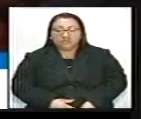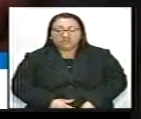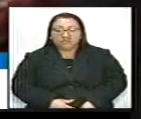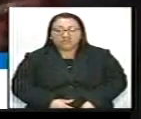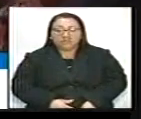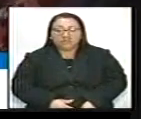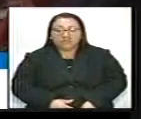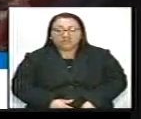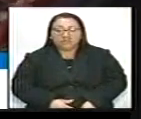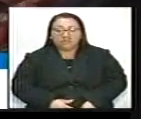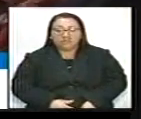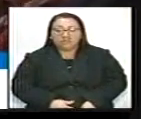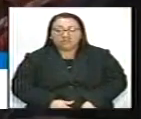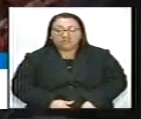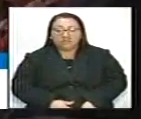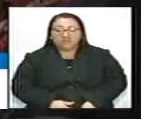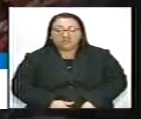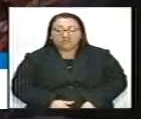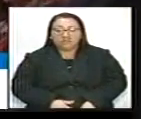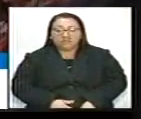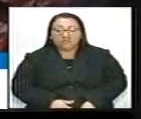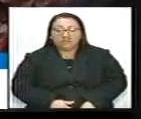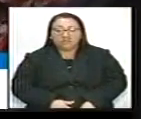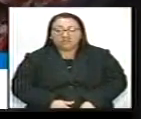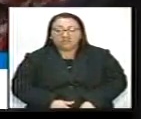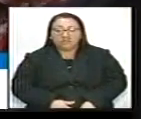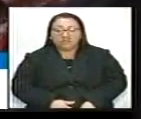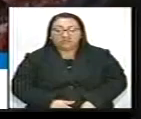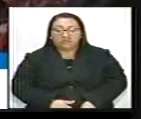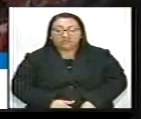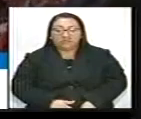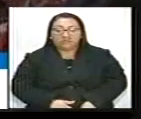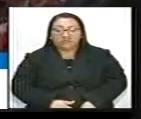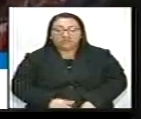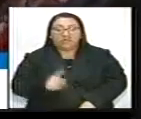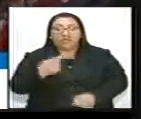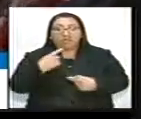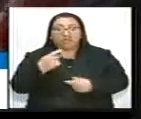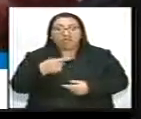que asesinó, el famoso Gorg,